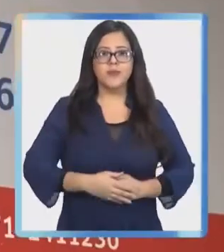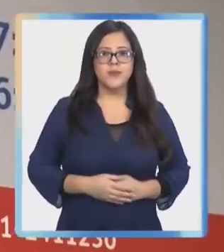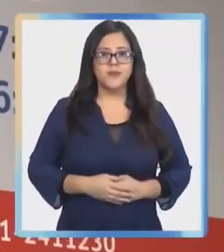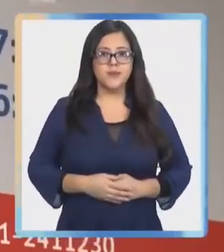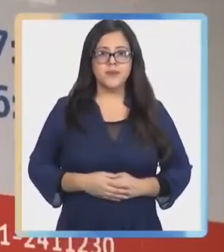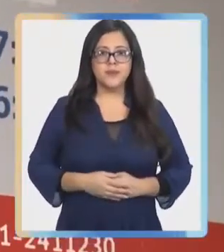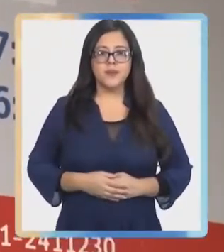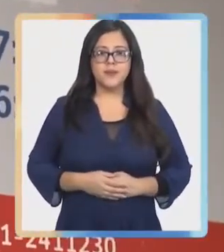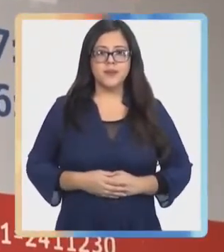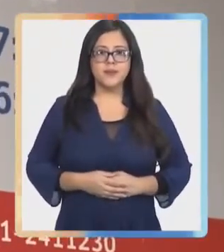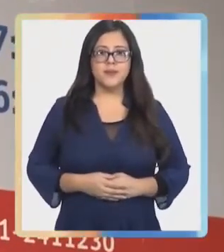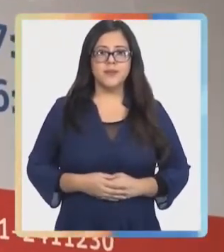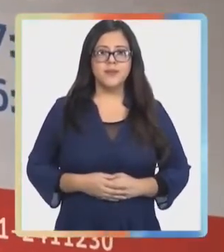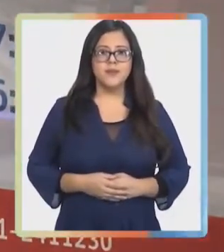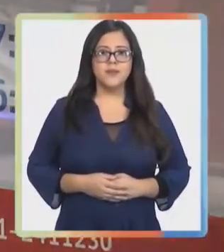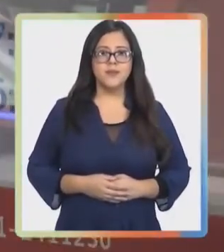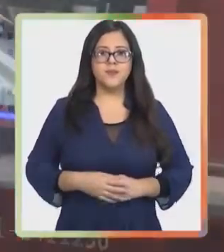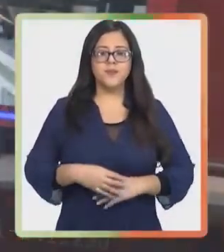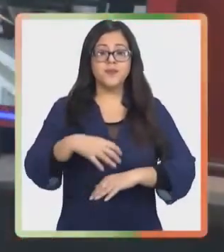una hora.